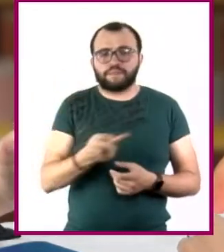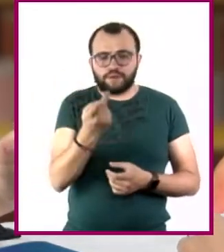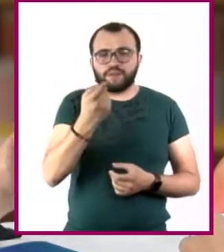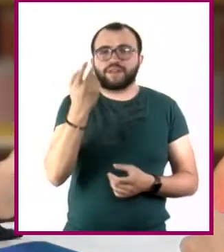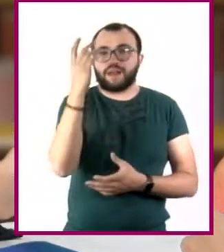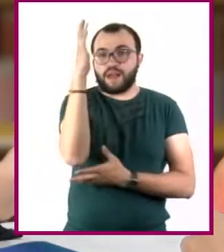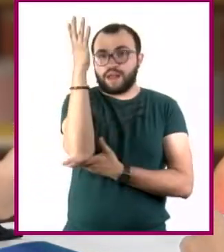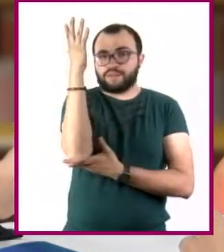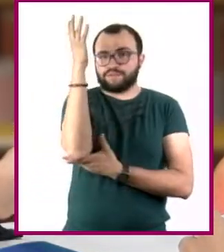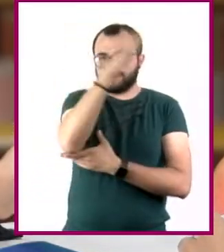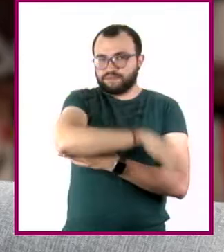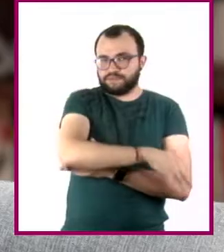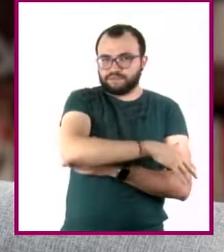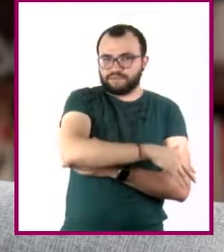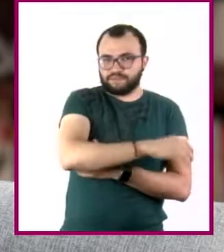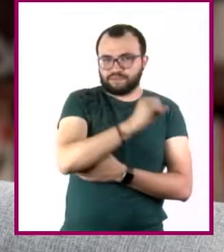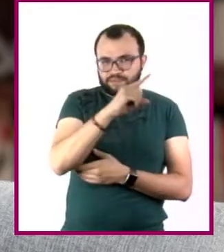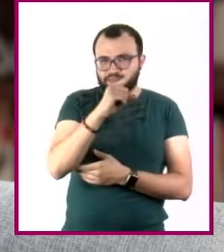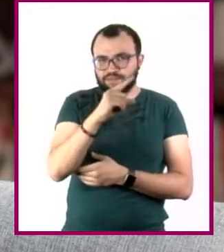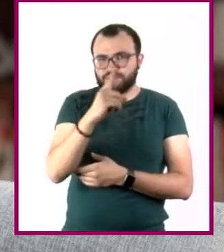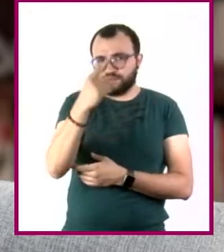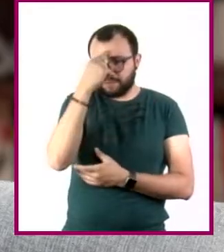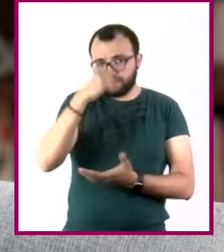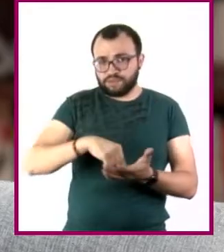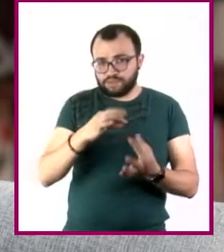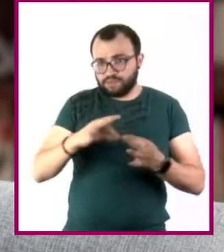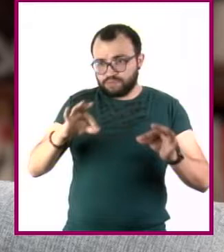en el bosque es importante? ¿La verdad?